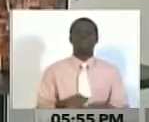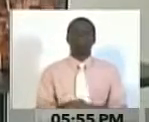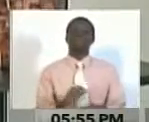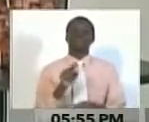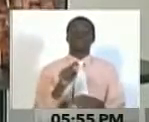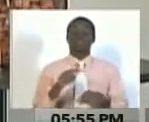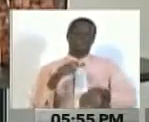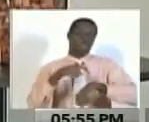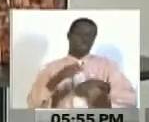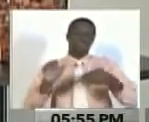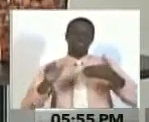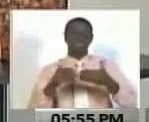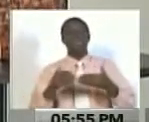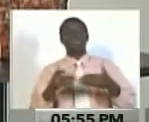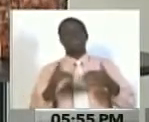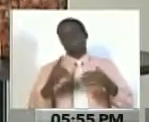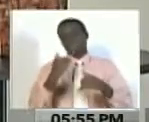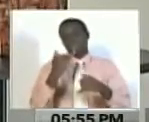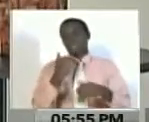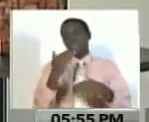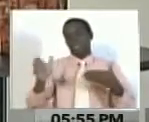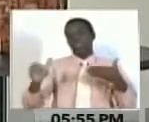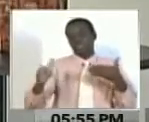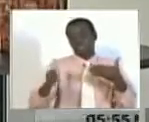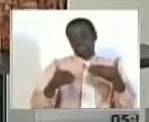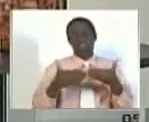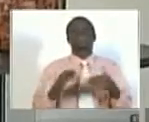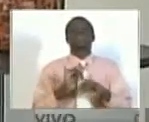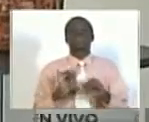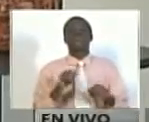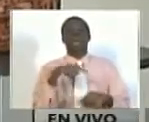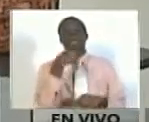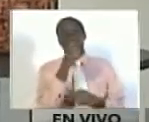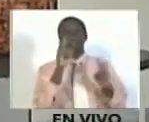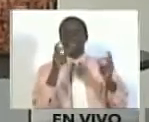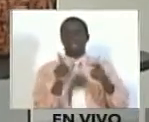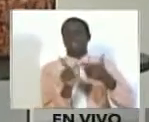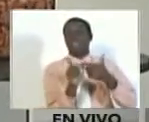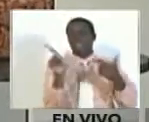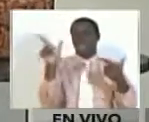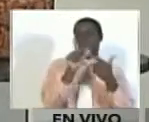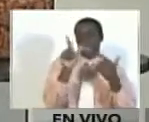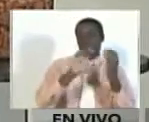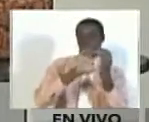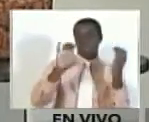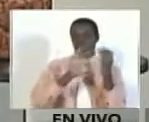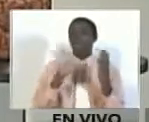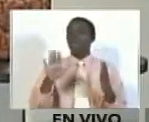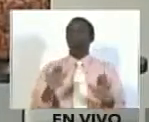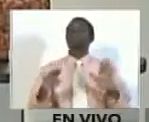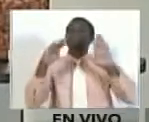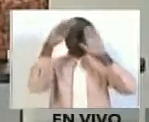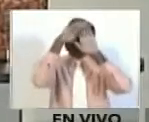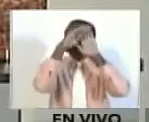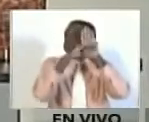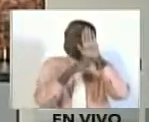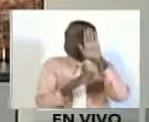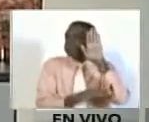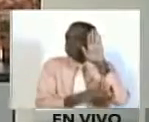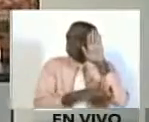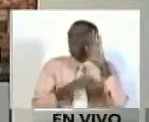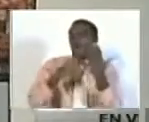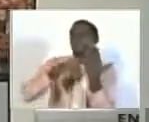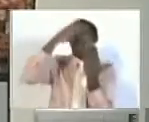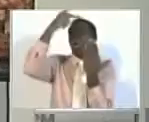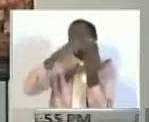cerrando, tenemos el tema por ahí del tema del transporte, la programación, lo que la gente va a disfrutar acá